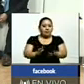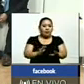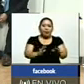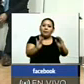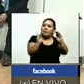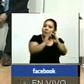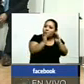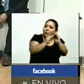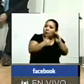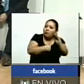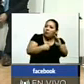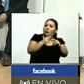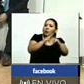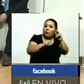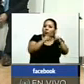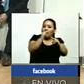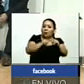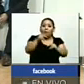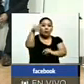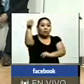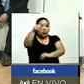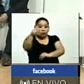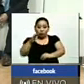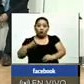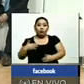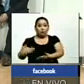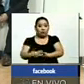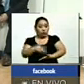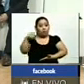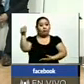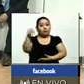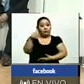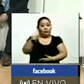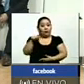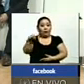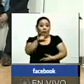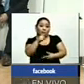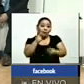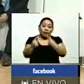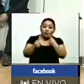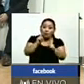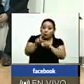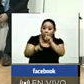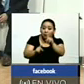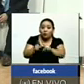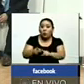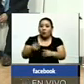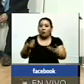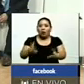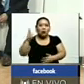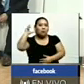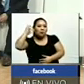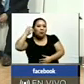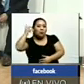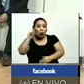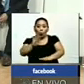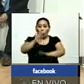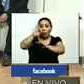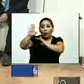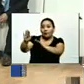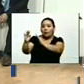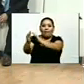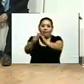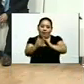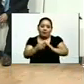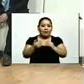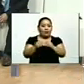y además es parte de la educación para nuestros hijos, como veíamos de una de las entrevistas. ¿No? Con esto del sonido y de respetar a nuestros